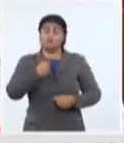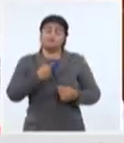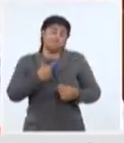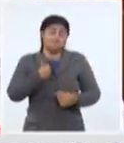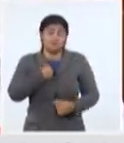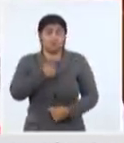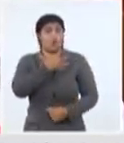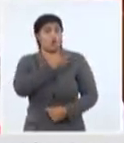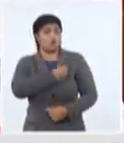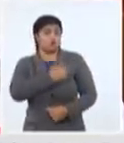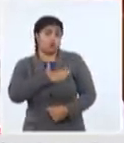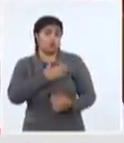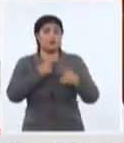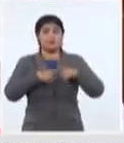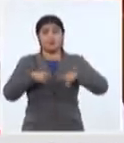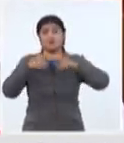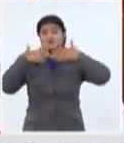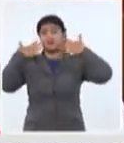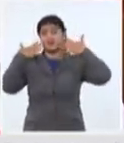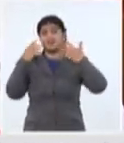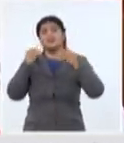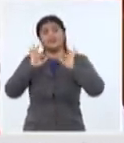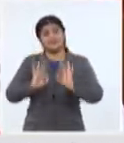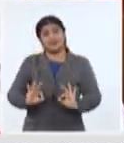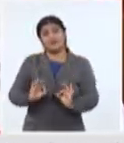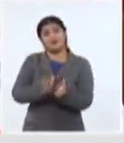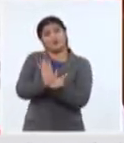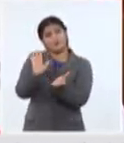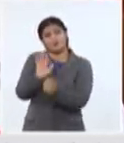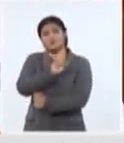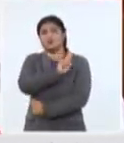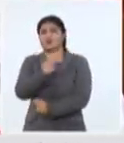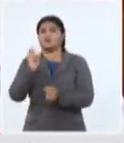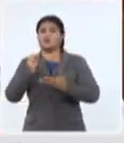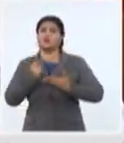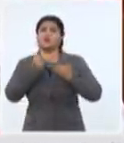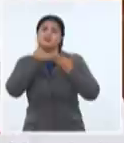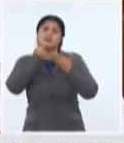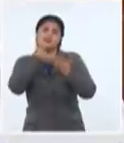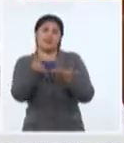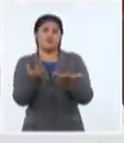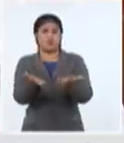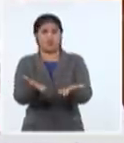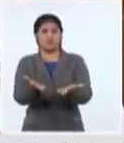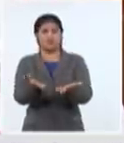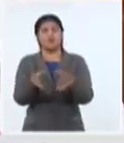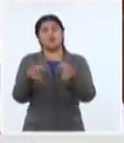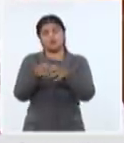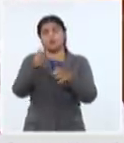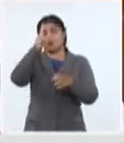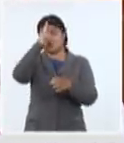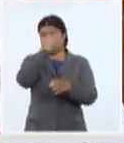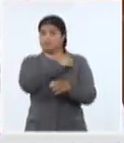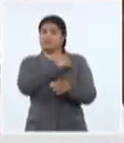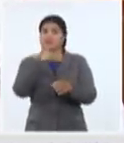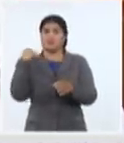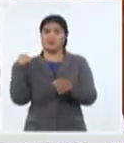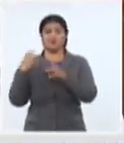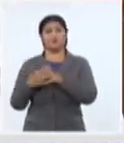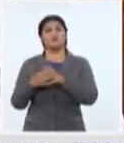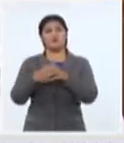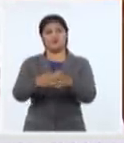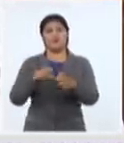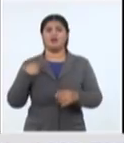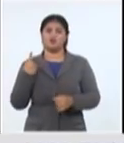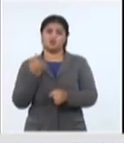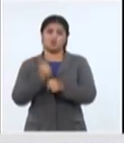enfermedad. Pero bueno, estoy muy feliz de pertenecer a Henry Reef y aquí estamos, para trabajar aquí en Cuba y donde Cuba